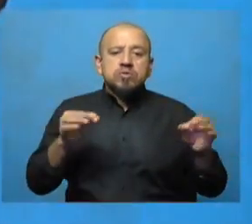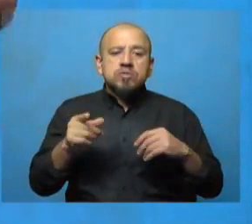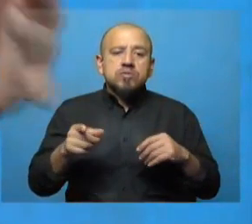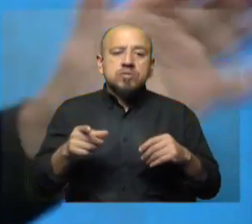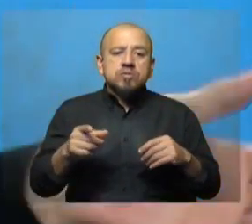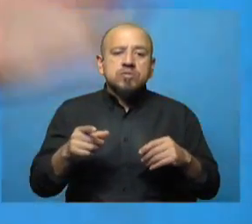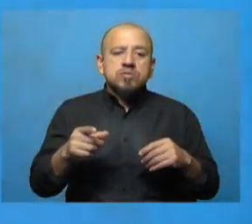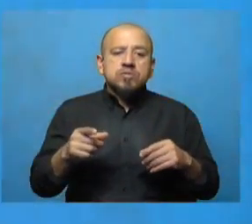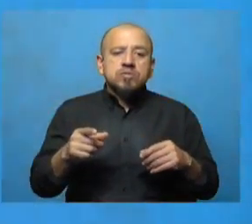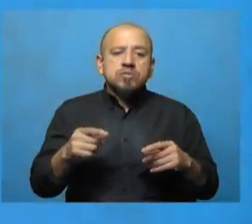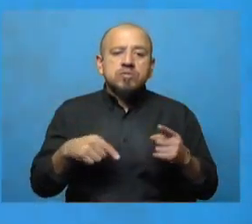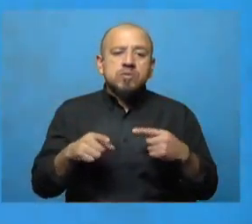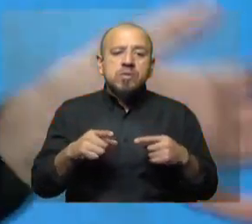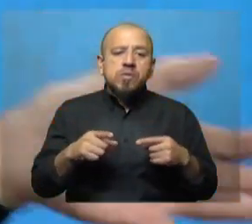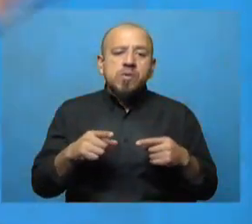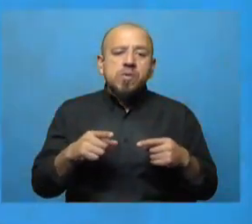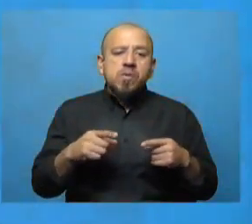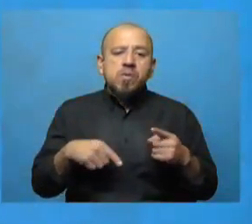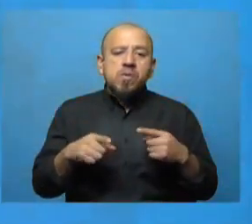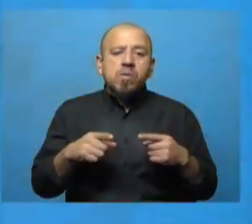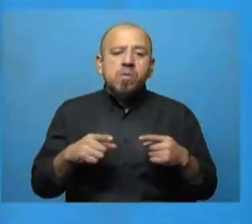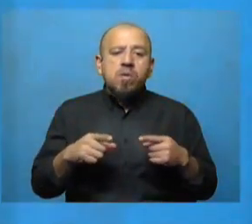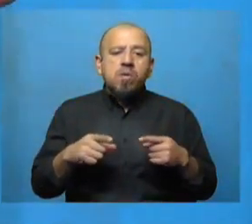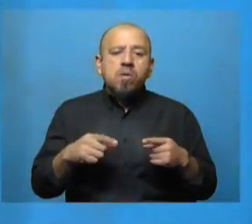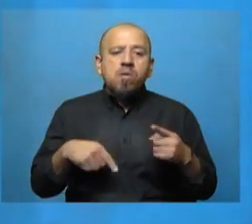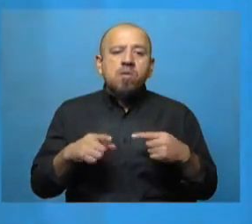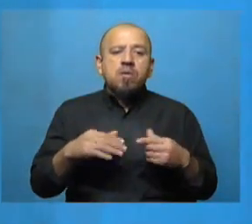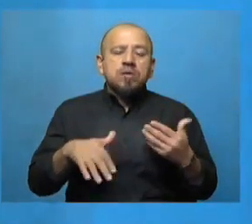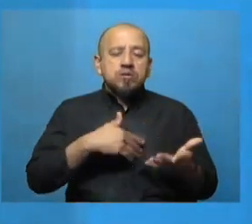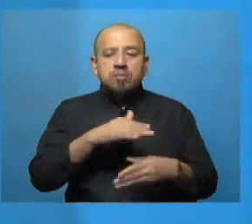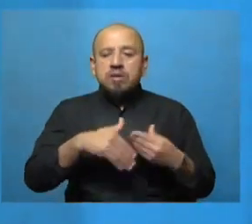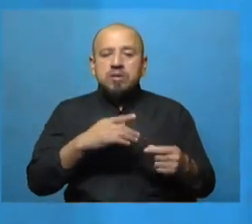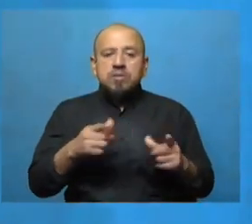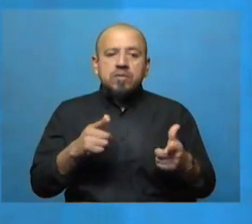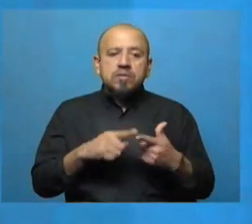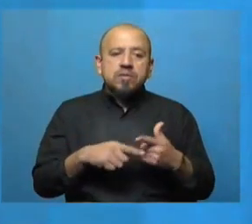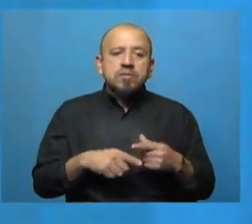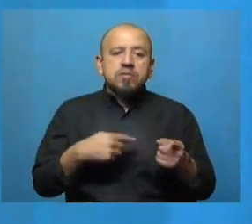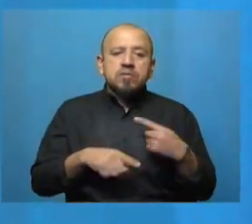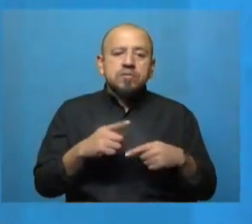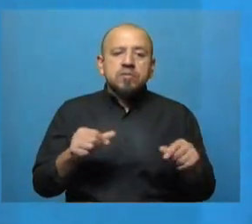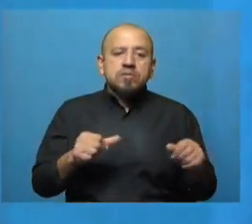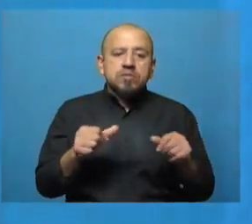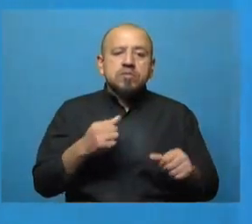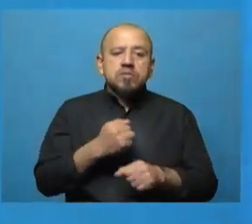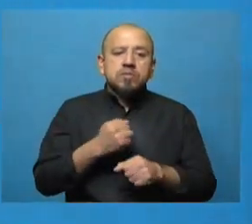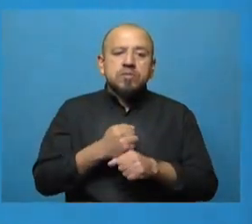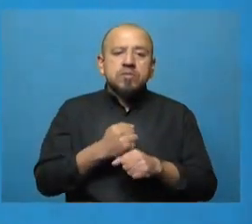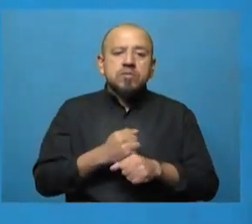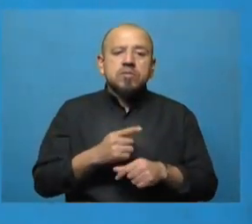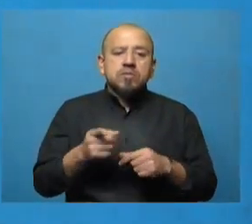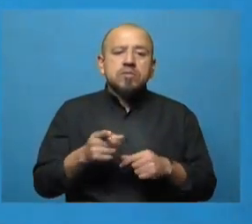está grabada así en claro si mezclamos entonces estoy haciendo su trabajo ahora de